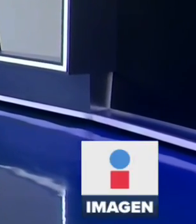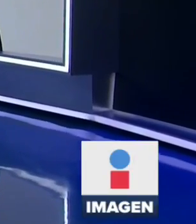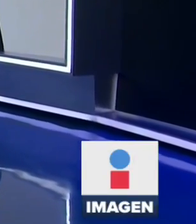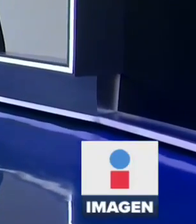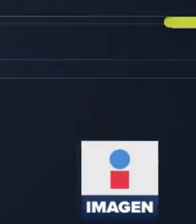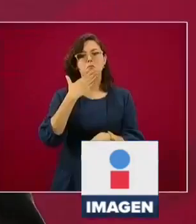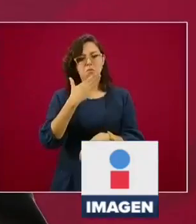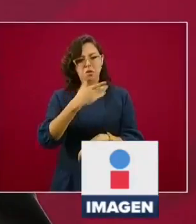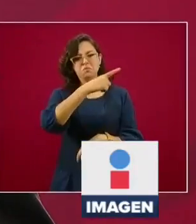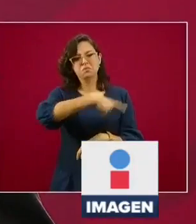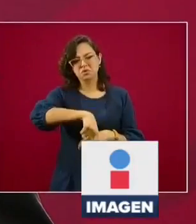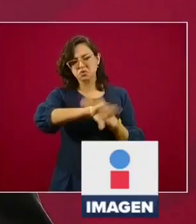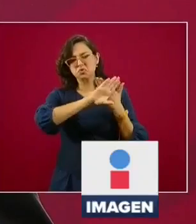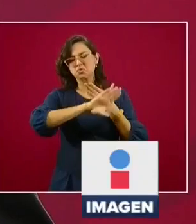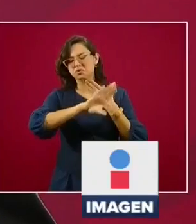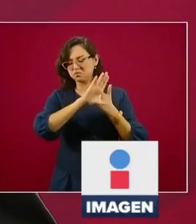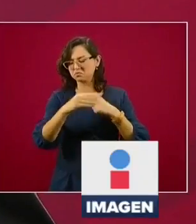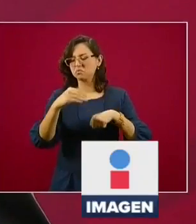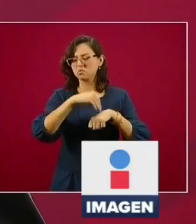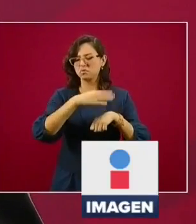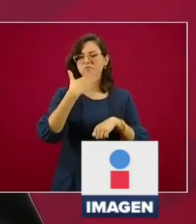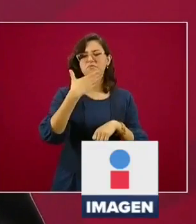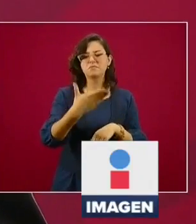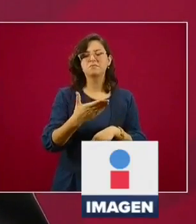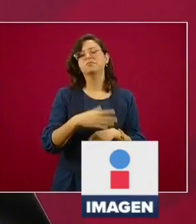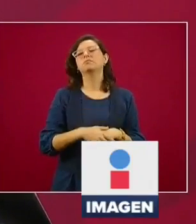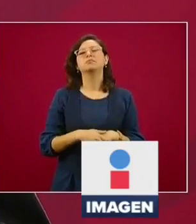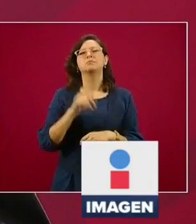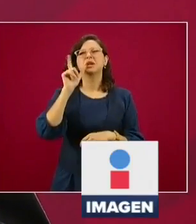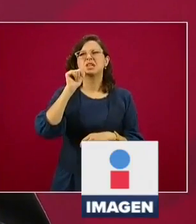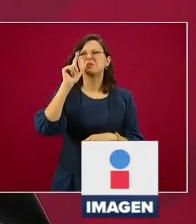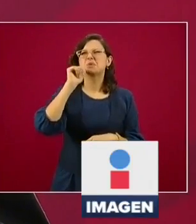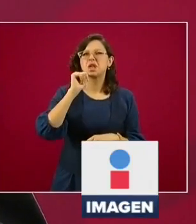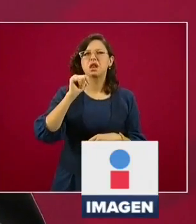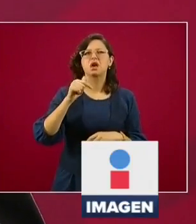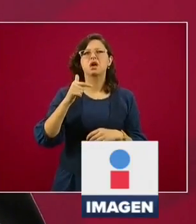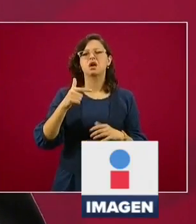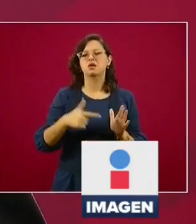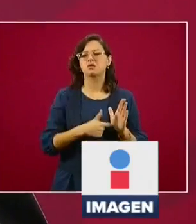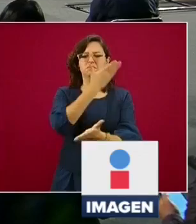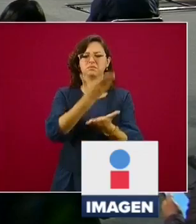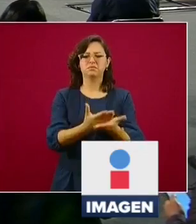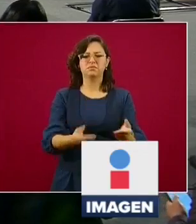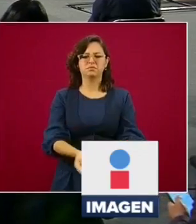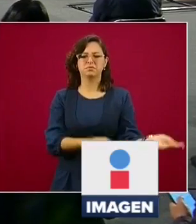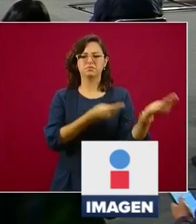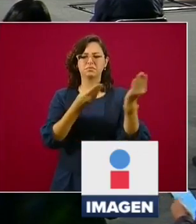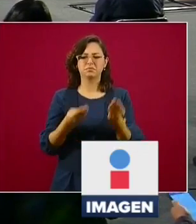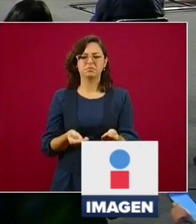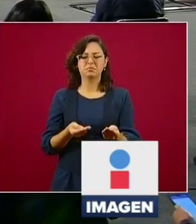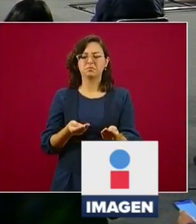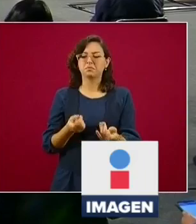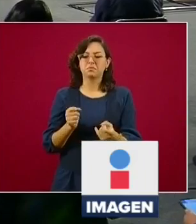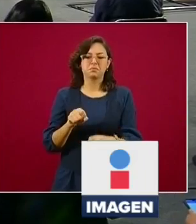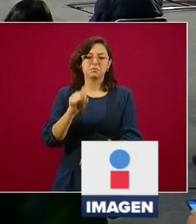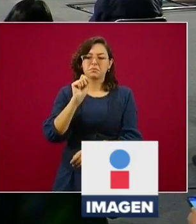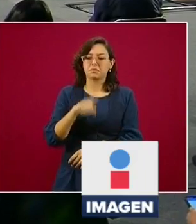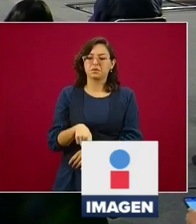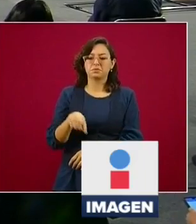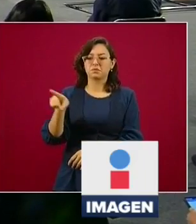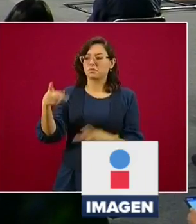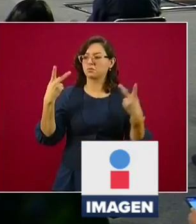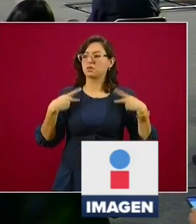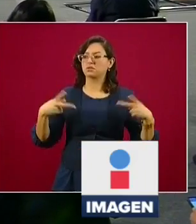BOA. Les voy a dar a conocer unos documentos que me llegaron, el mismo pueblo que me entrega